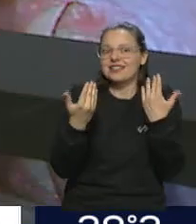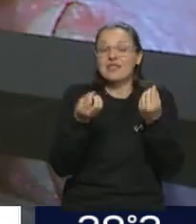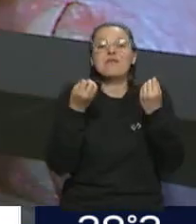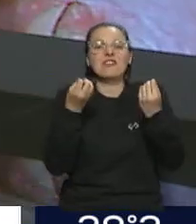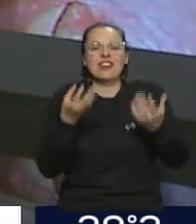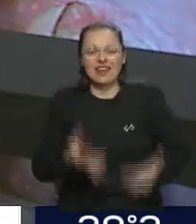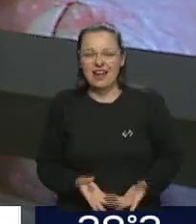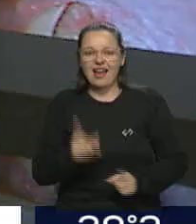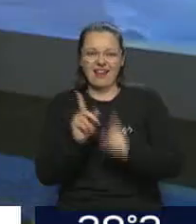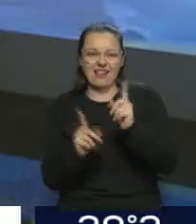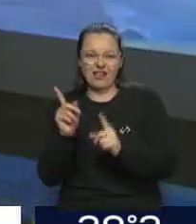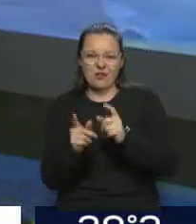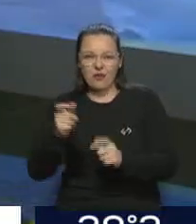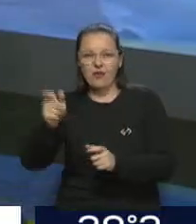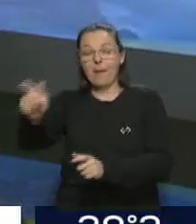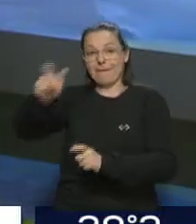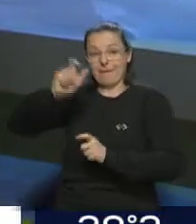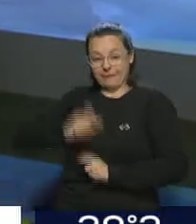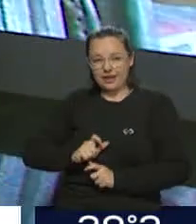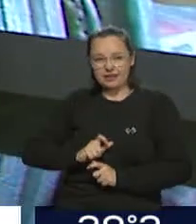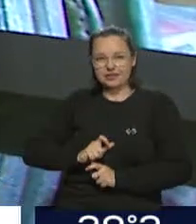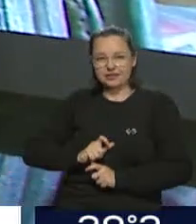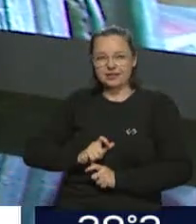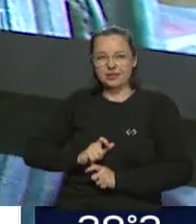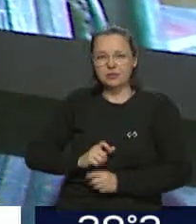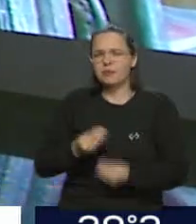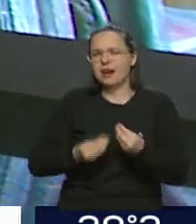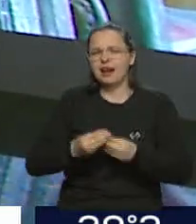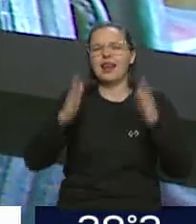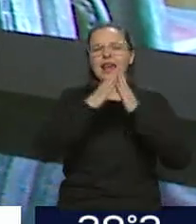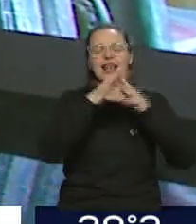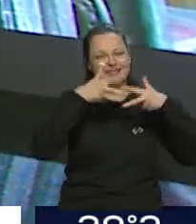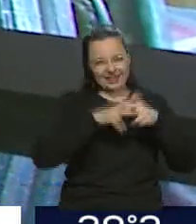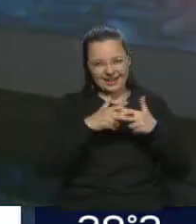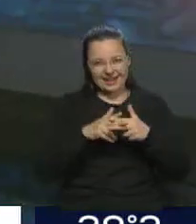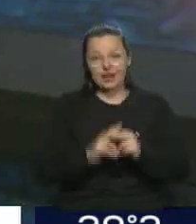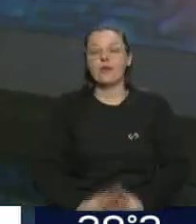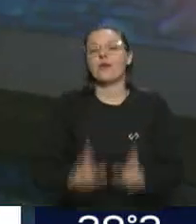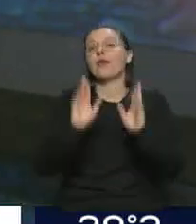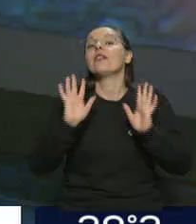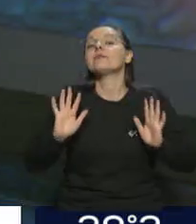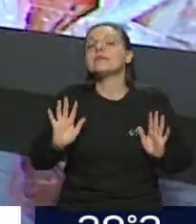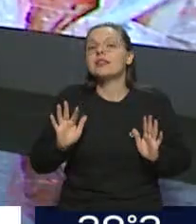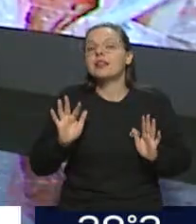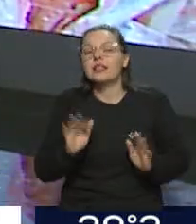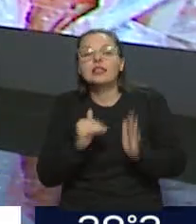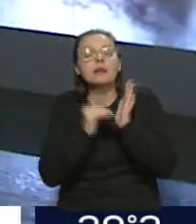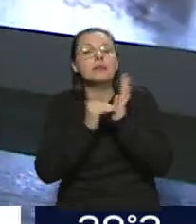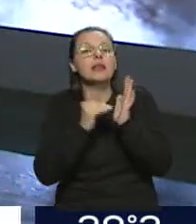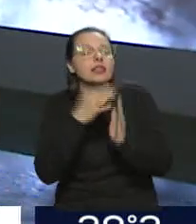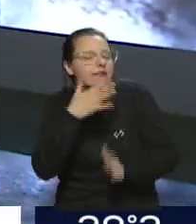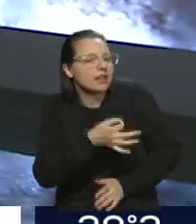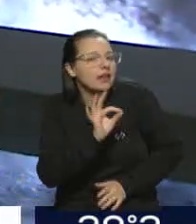para refaccionar el hogar. Habrá que ver si es cierto, ¿no? Si eso se vio reflejado en el consumo, para que no se genere